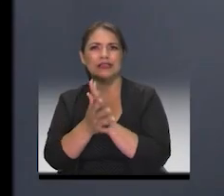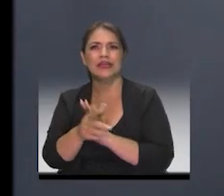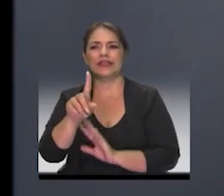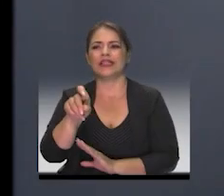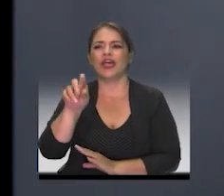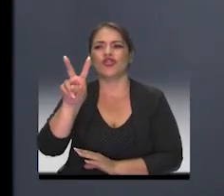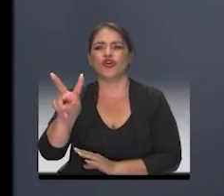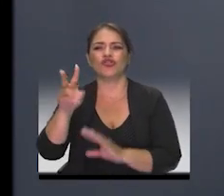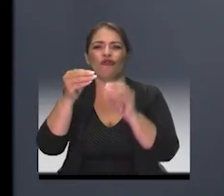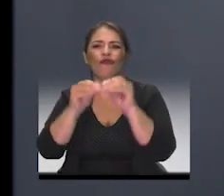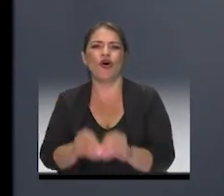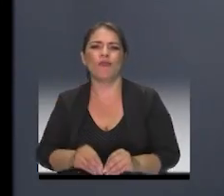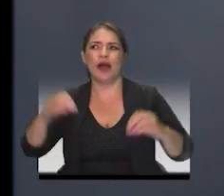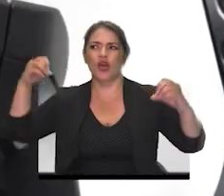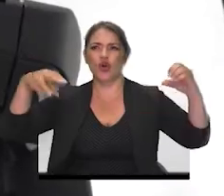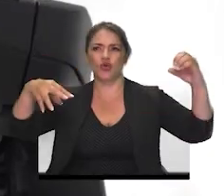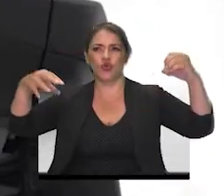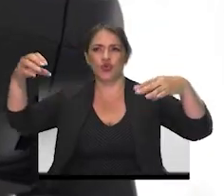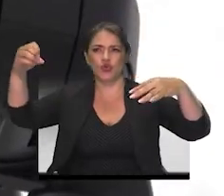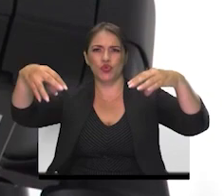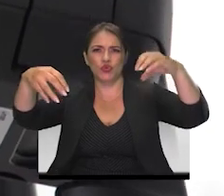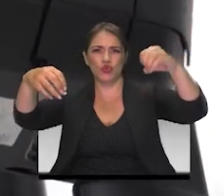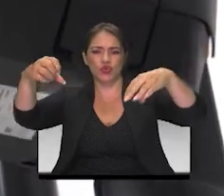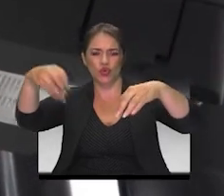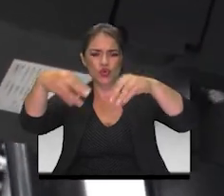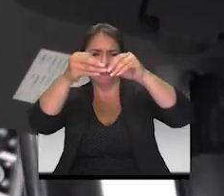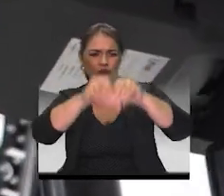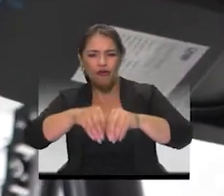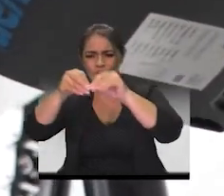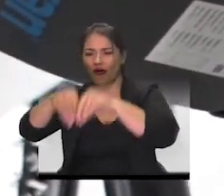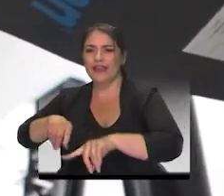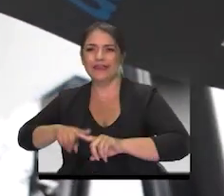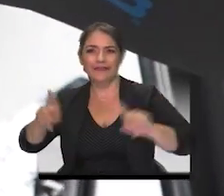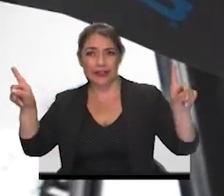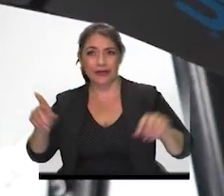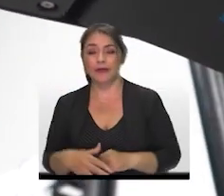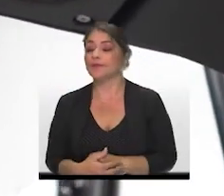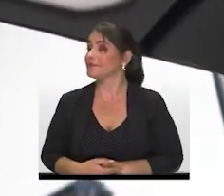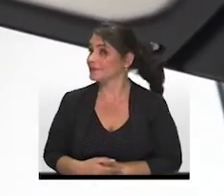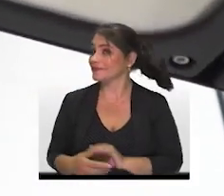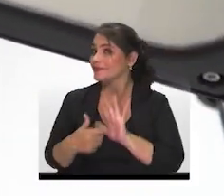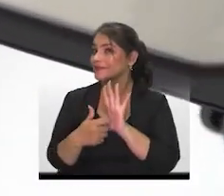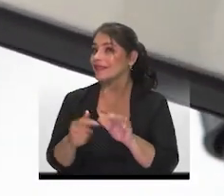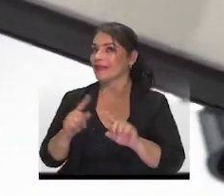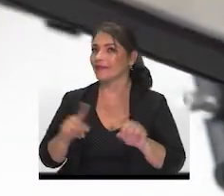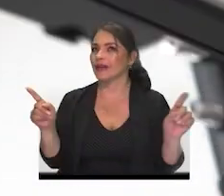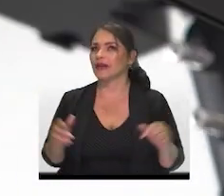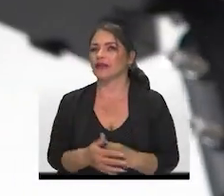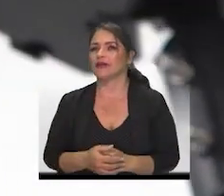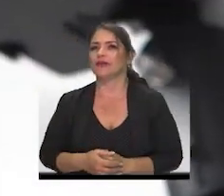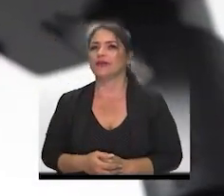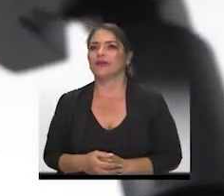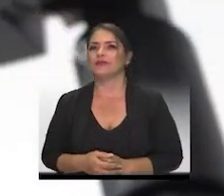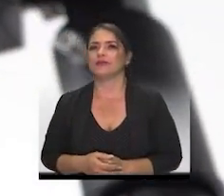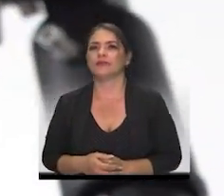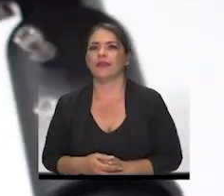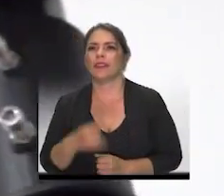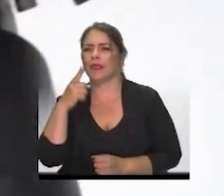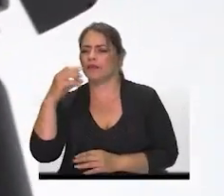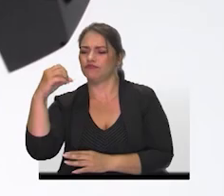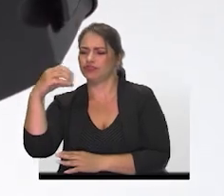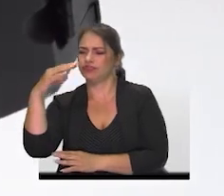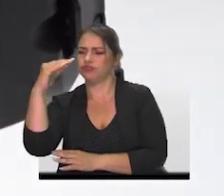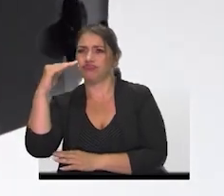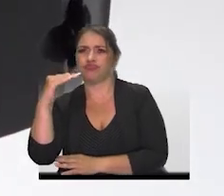62 modelos de luminarias solares. Hay algo diferenciador y es que fabricamos luminarias con una vida